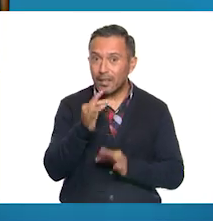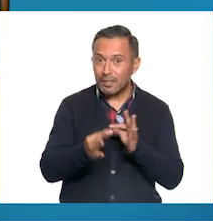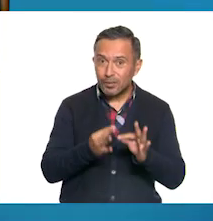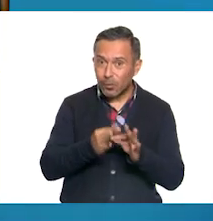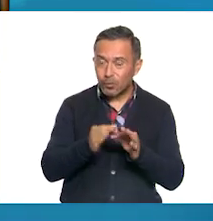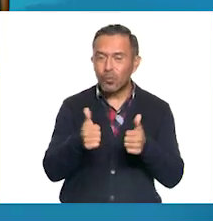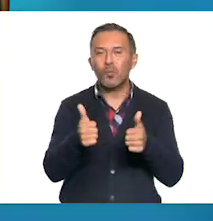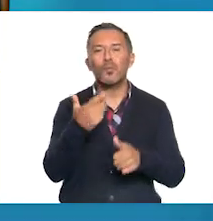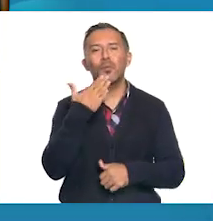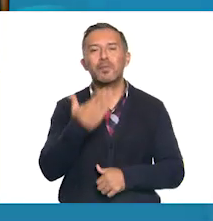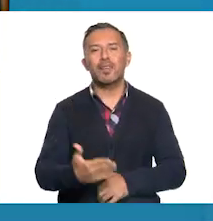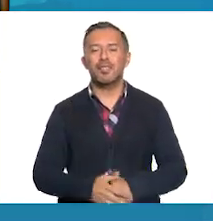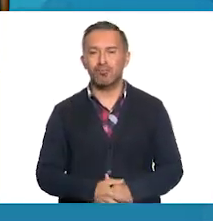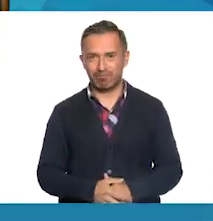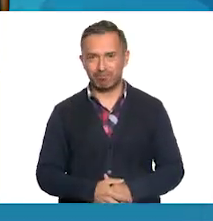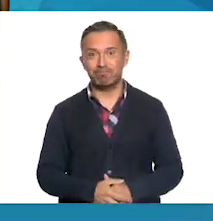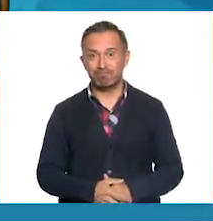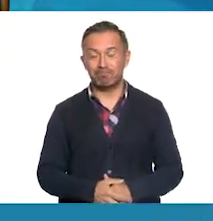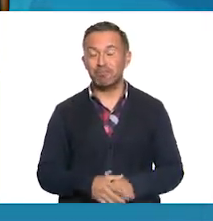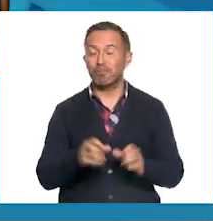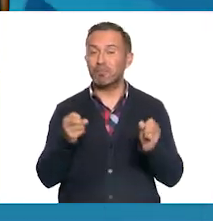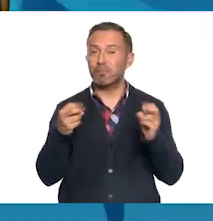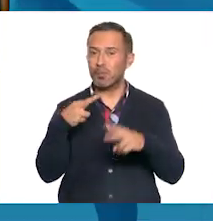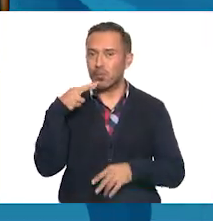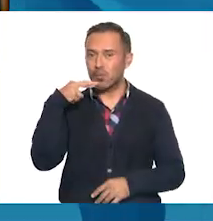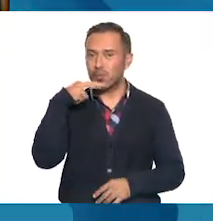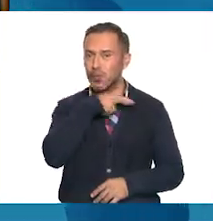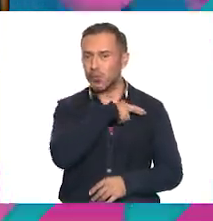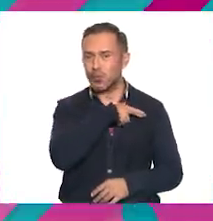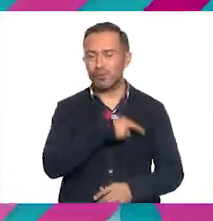¡Muy bien! ¡Nos vemos pronto!